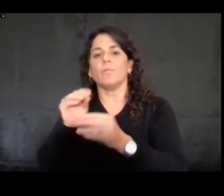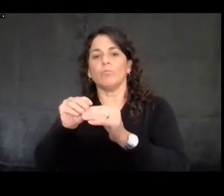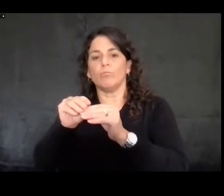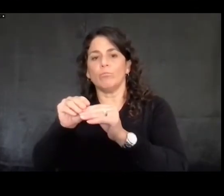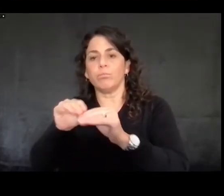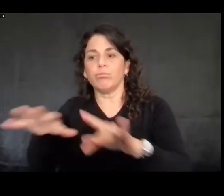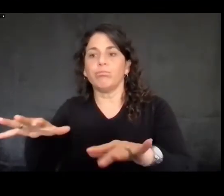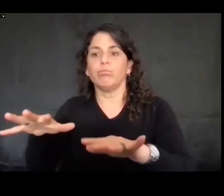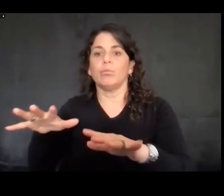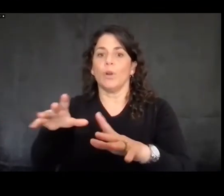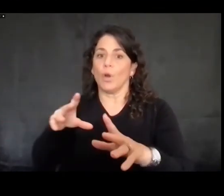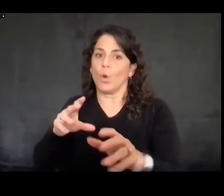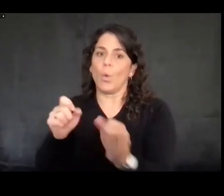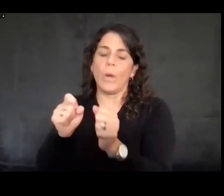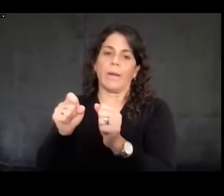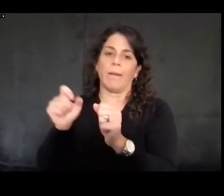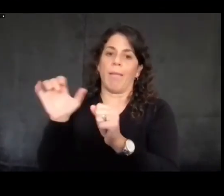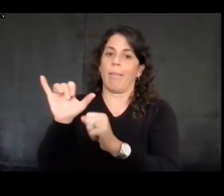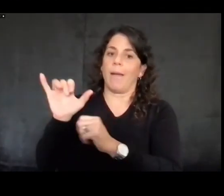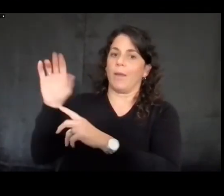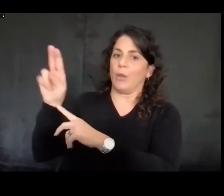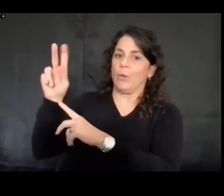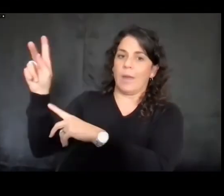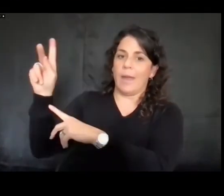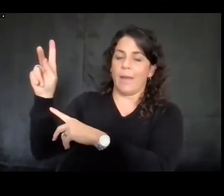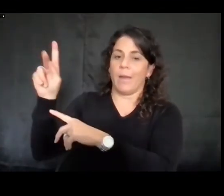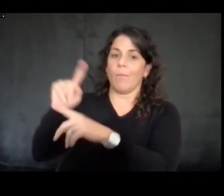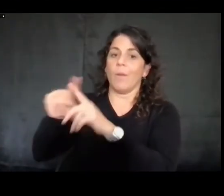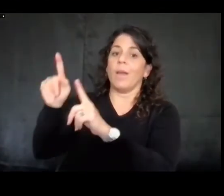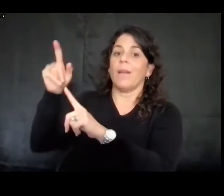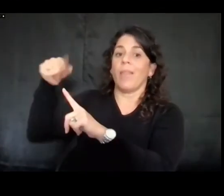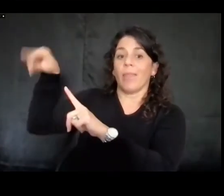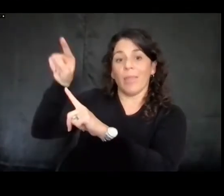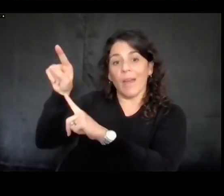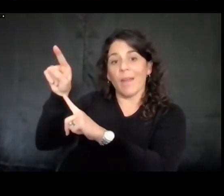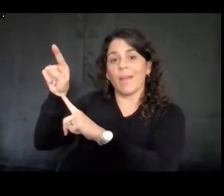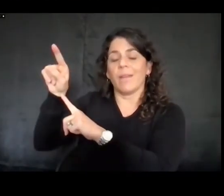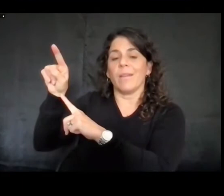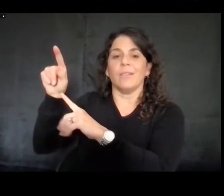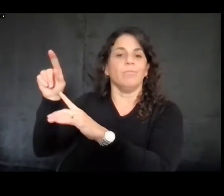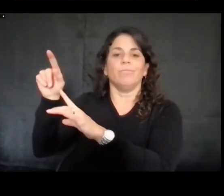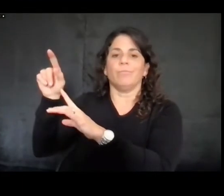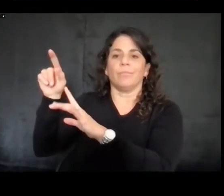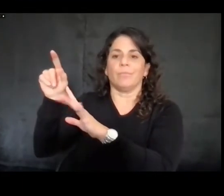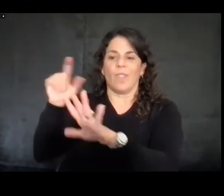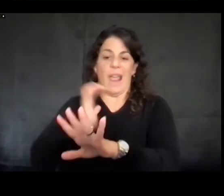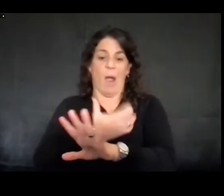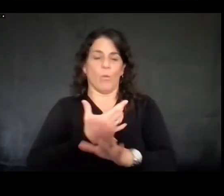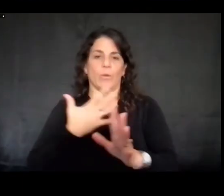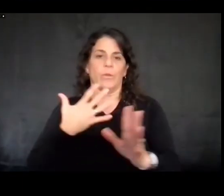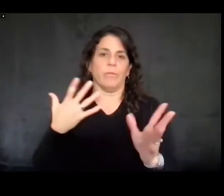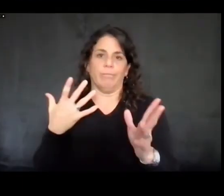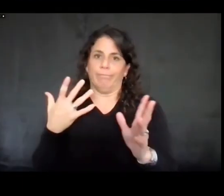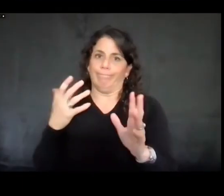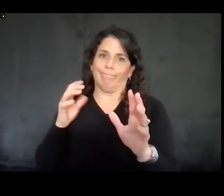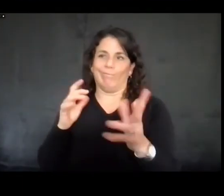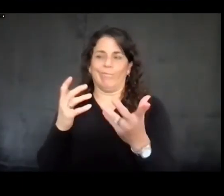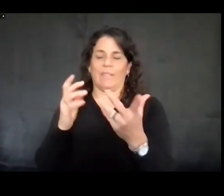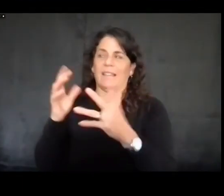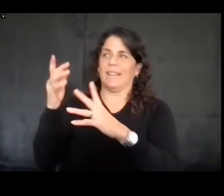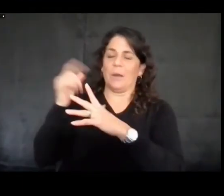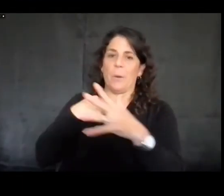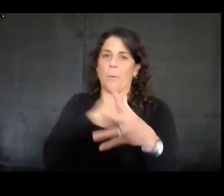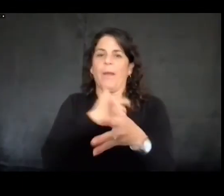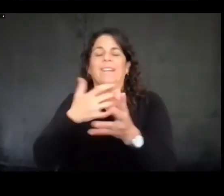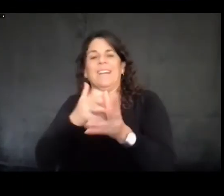tan rápido como el del reino unido por lo tanto la variante reino unido no podido los que pasaron